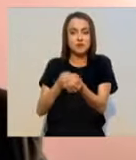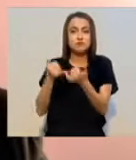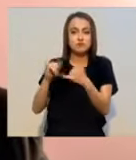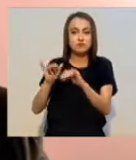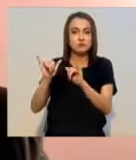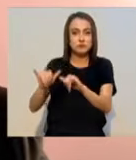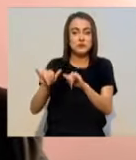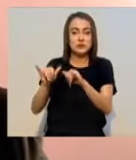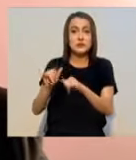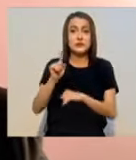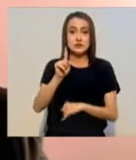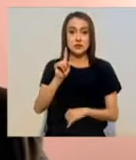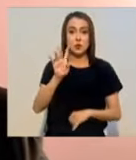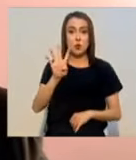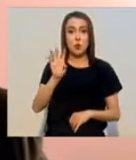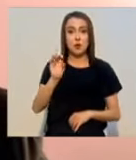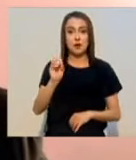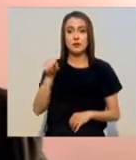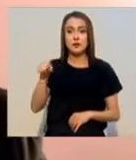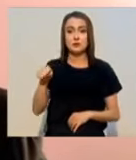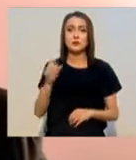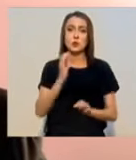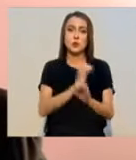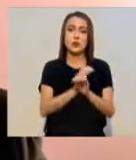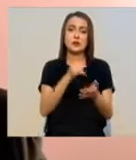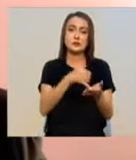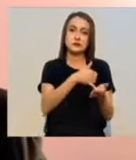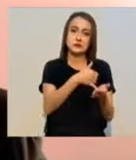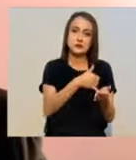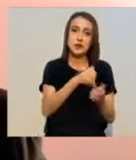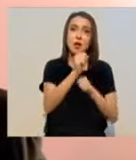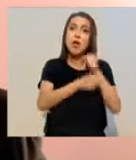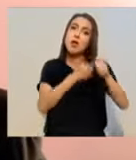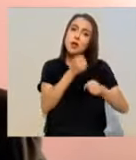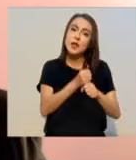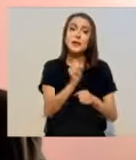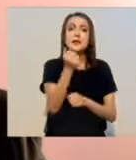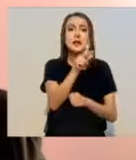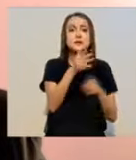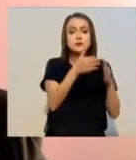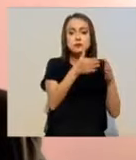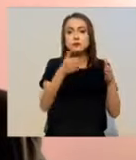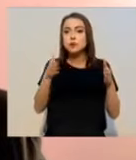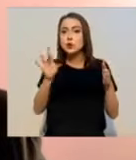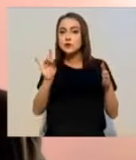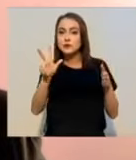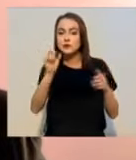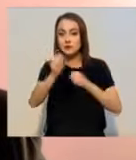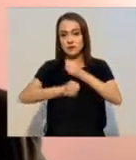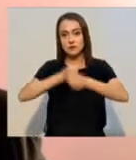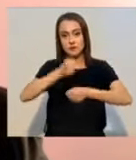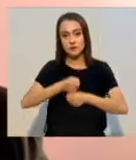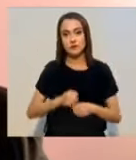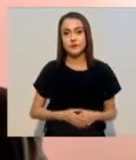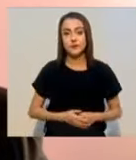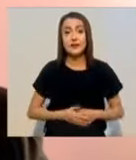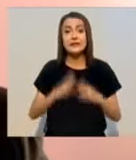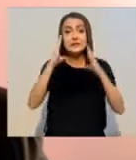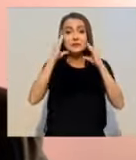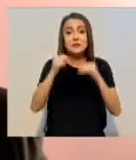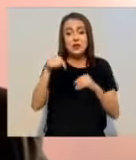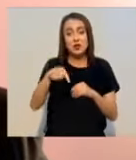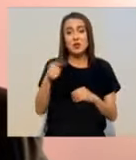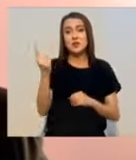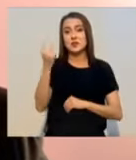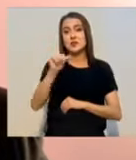hospitalizadas, 140 de ellas en cuidados intensivos. El rango de edad va desde los 13 hasta los 83 años. Se reportan